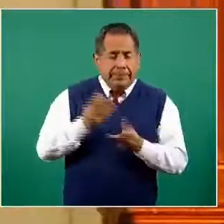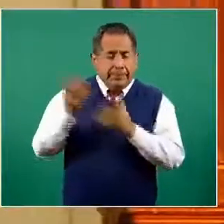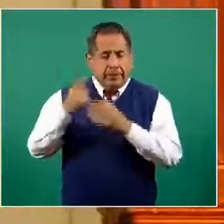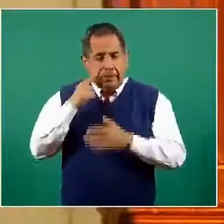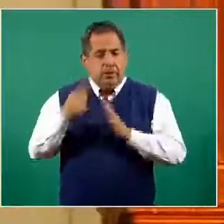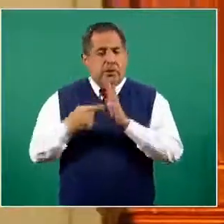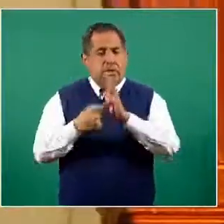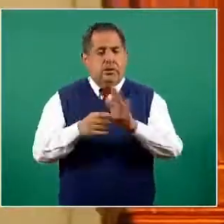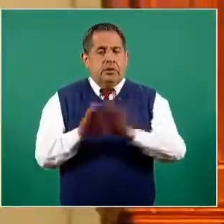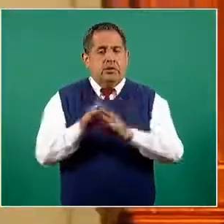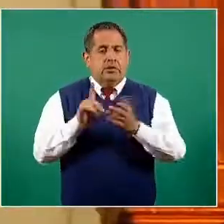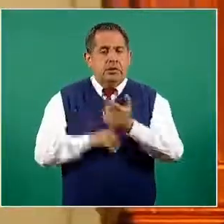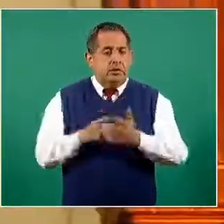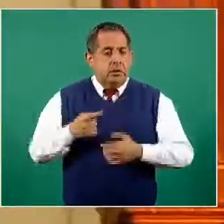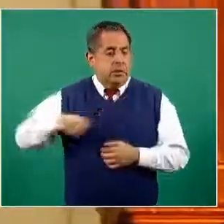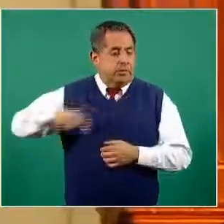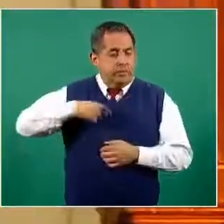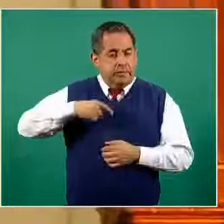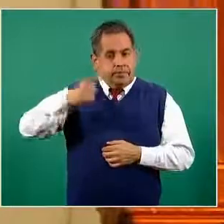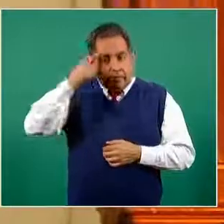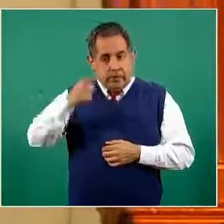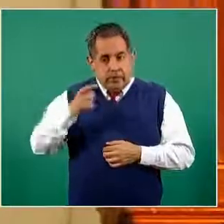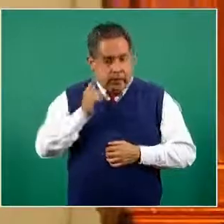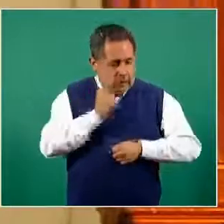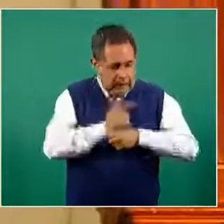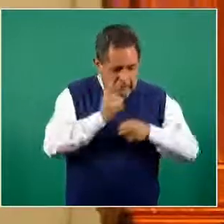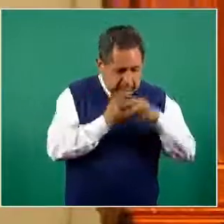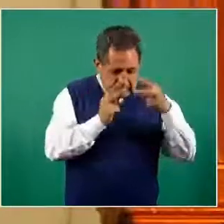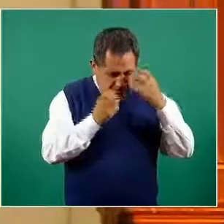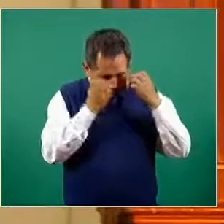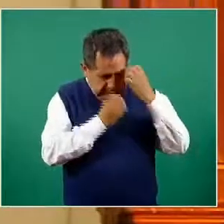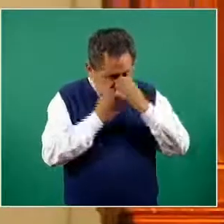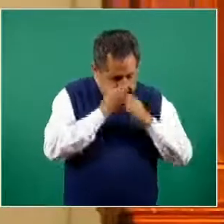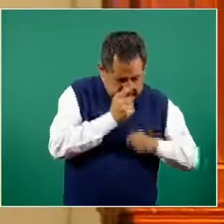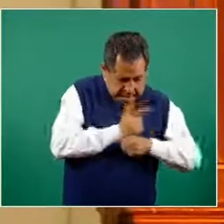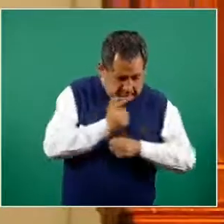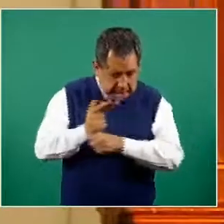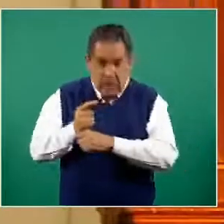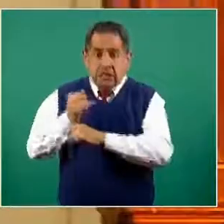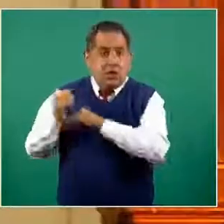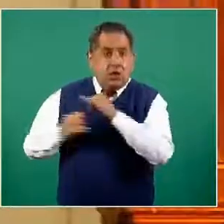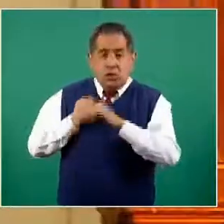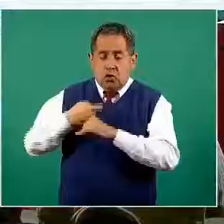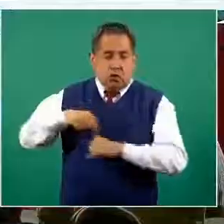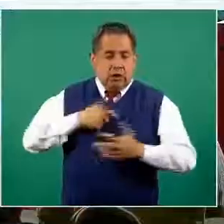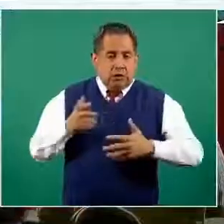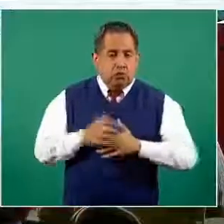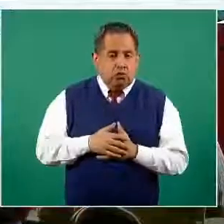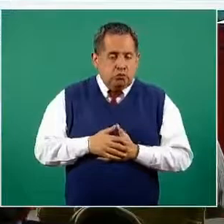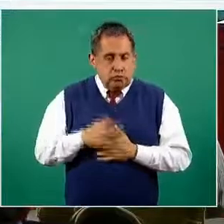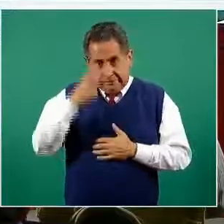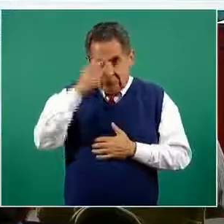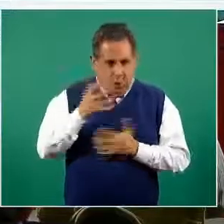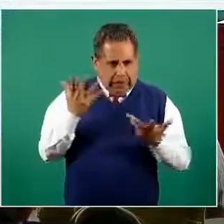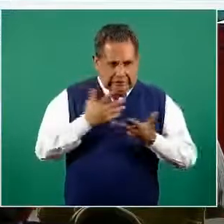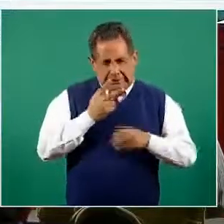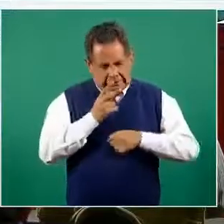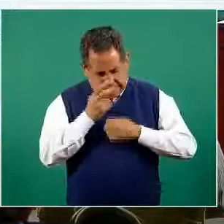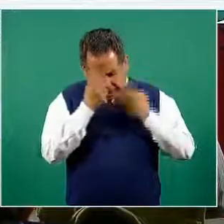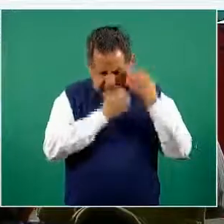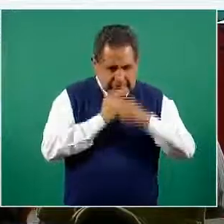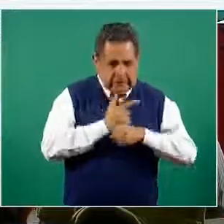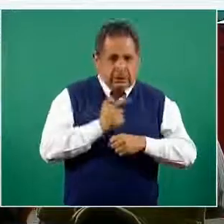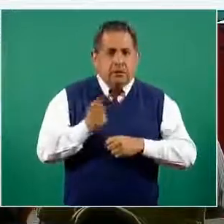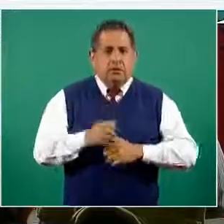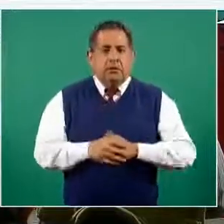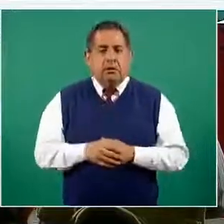números de cómo estamos posicionados en la cantidad de secuencias que estamos realizando a nivel internacional, secuencias de México, pues solamente